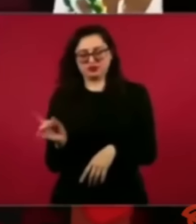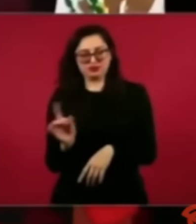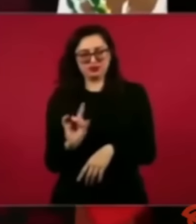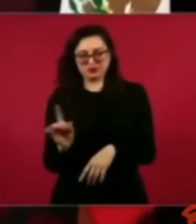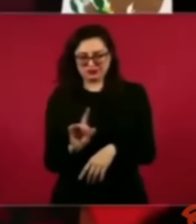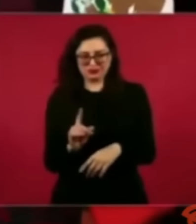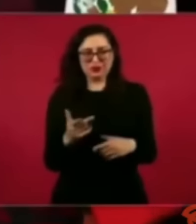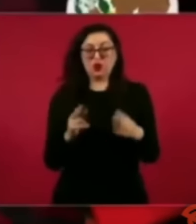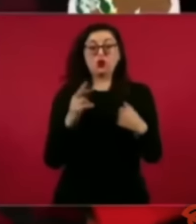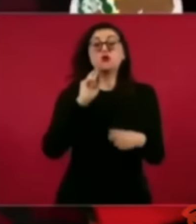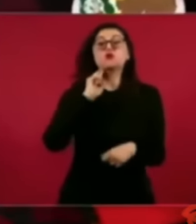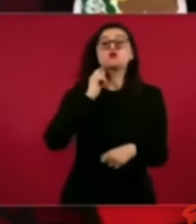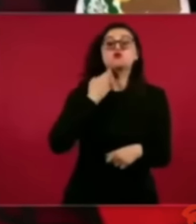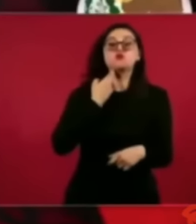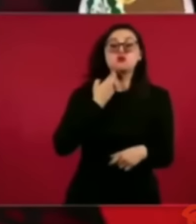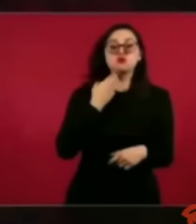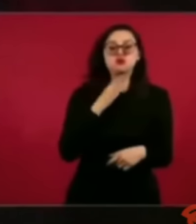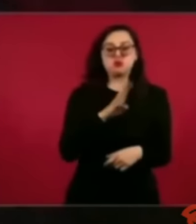sino